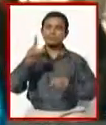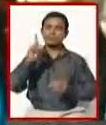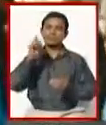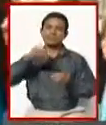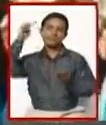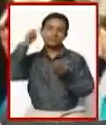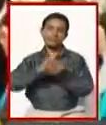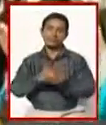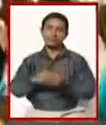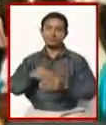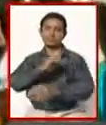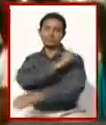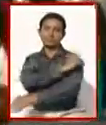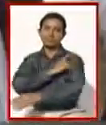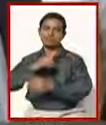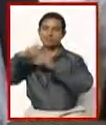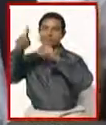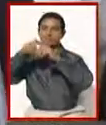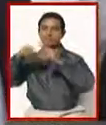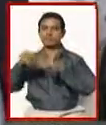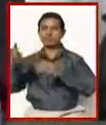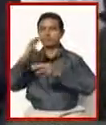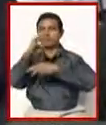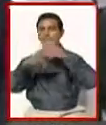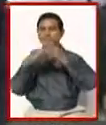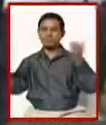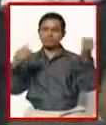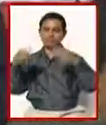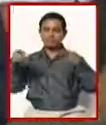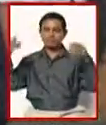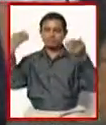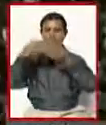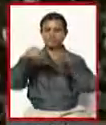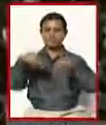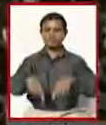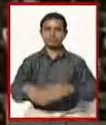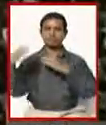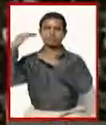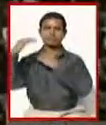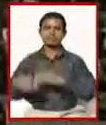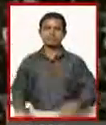1.000 delegados de diferentes partes del mundo que lleguen para este encuentro en salud